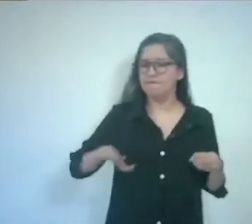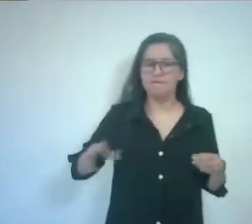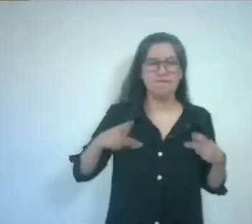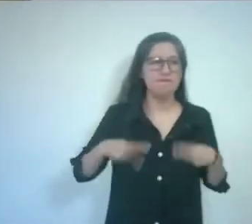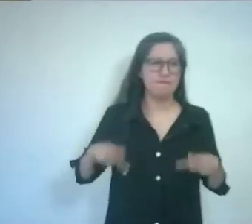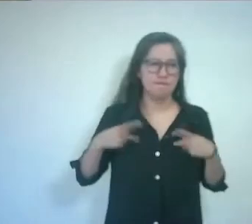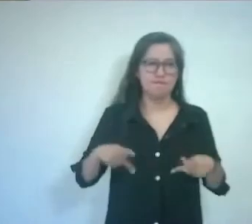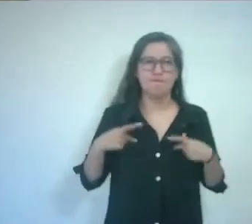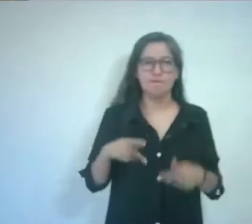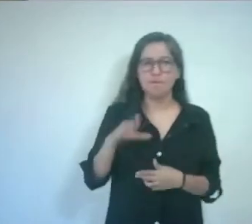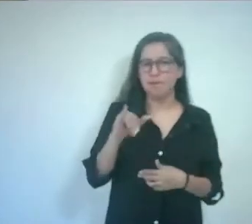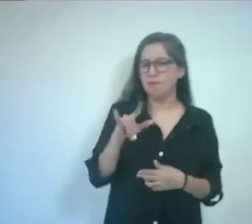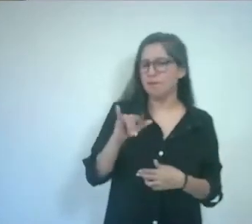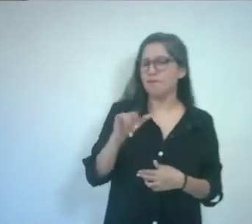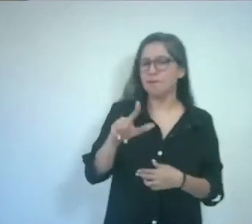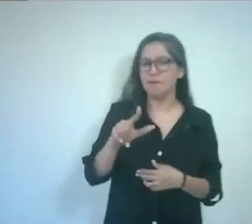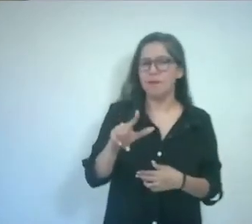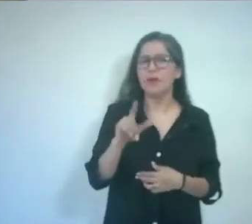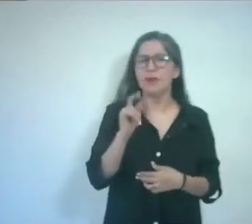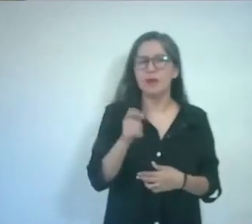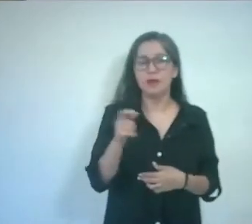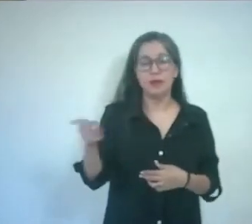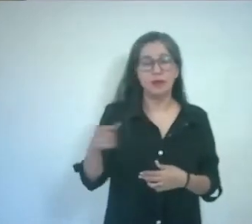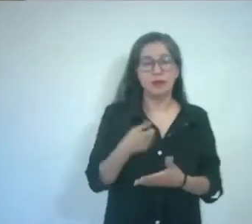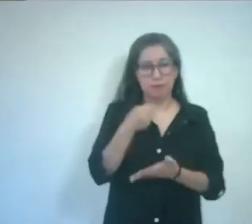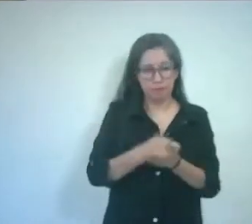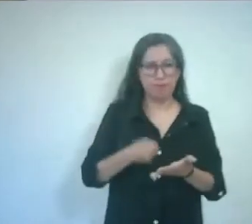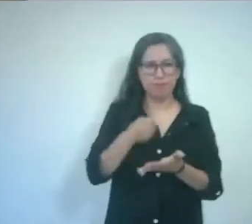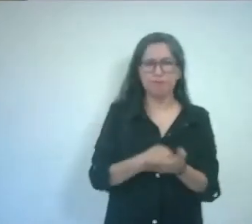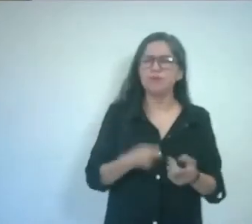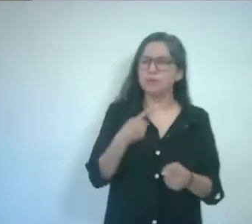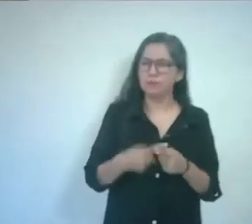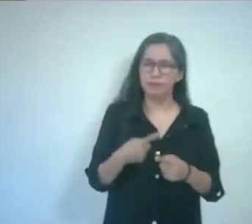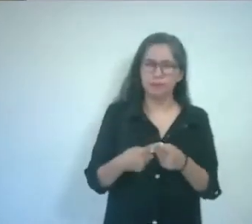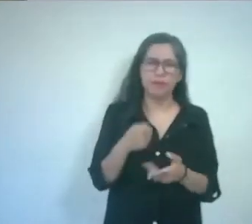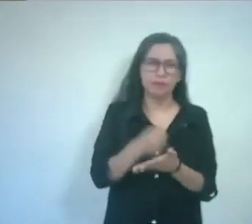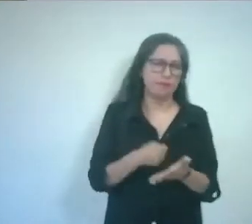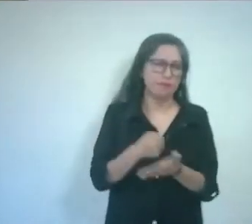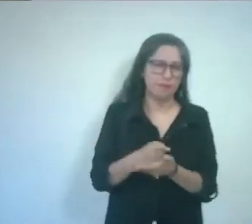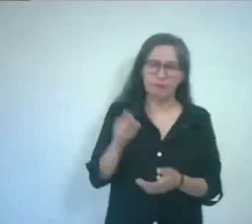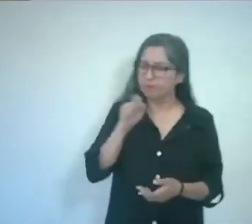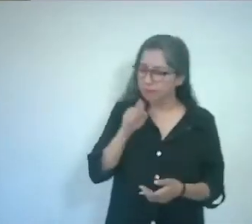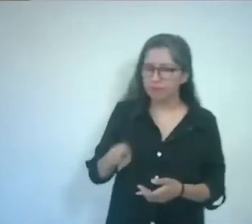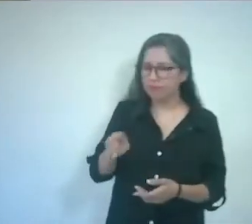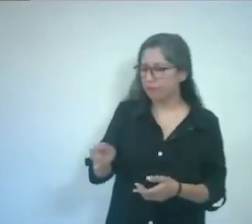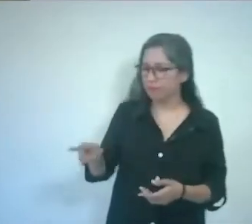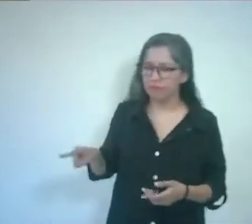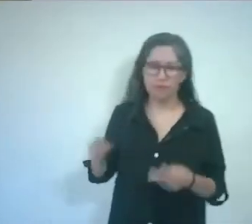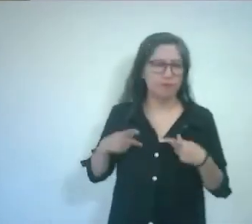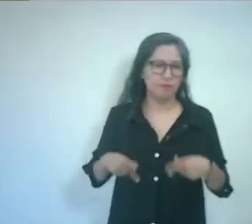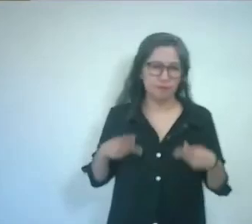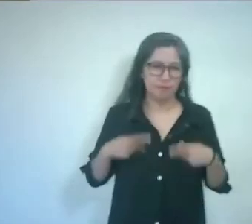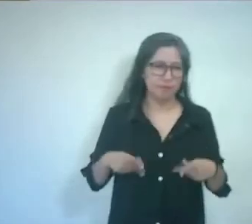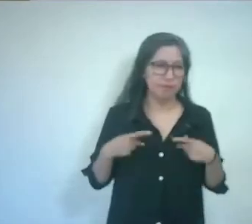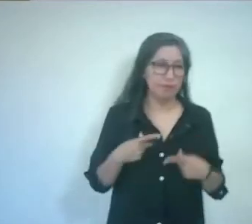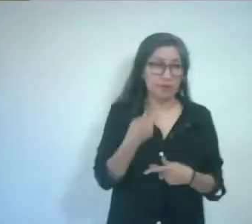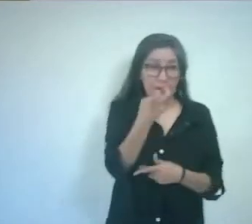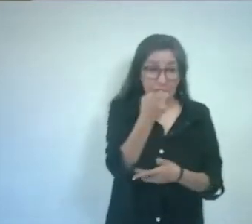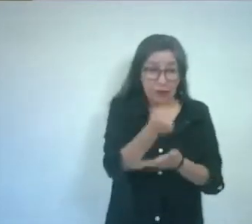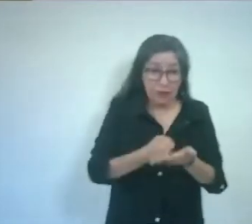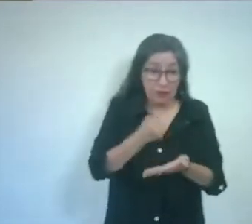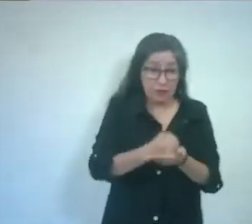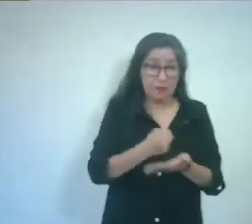es consecuencia de una exigencia de la misma sociedad. Y nosotros atendemos estas